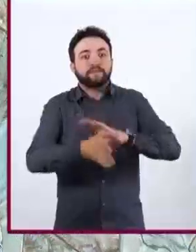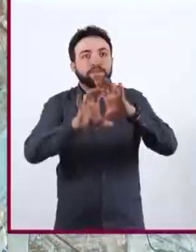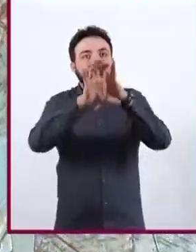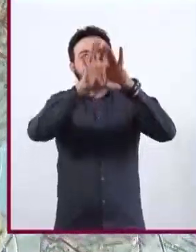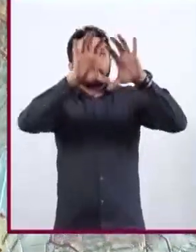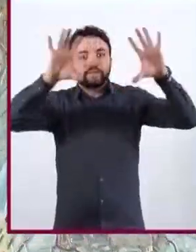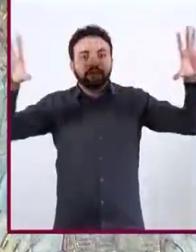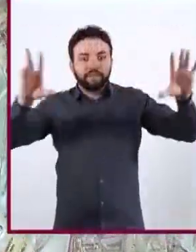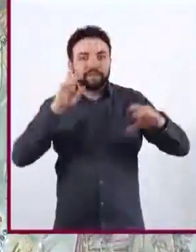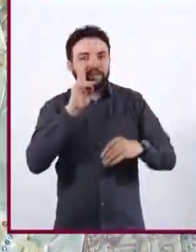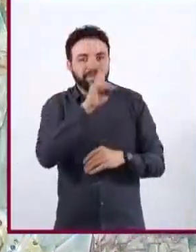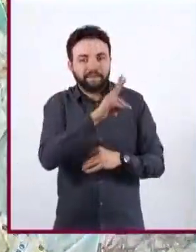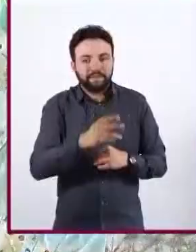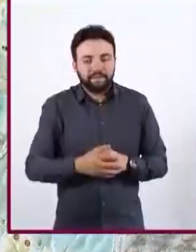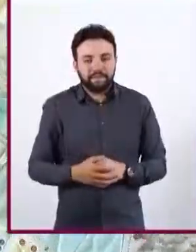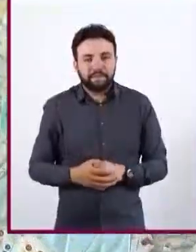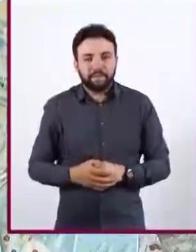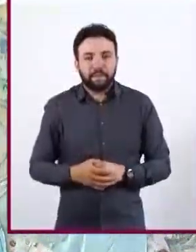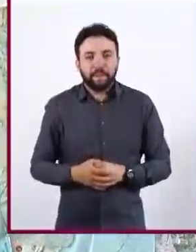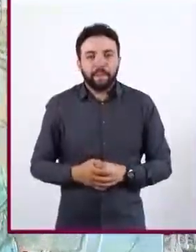comprimidos.